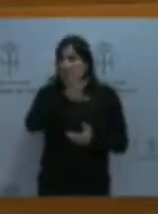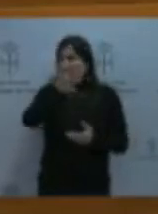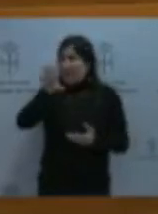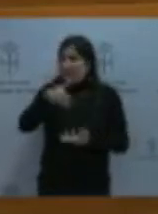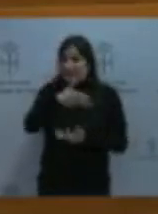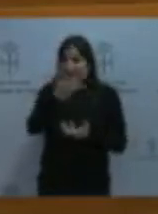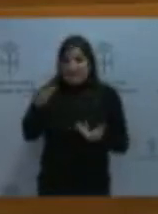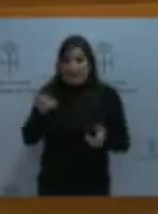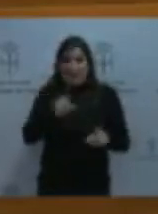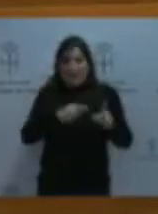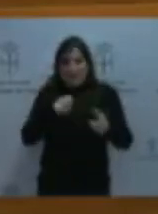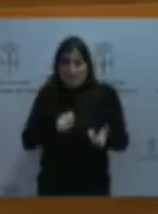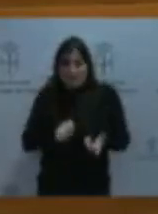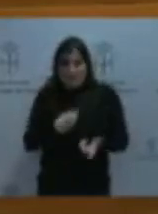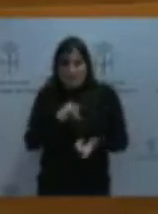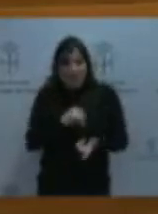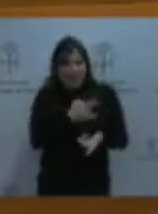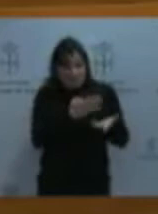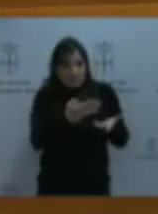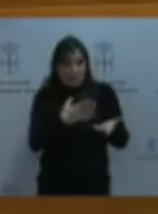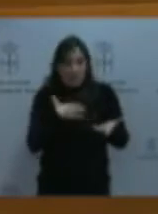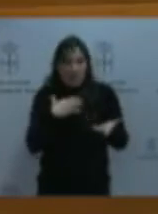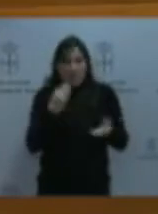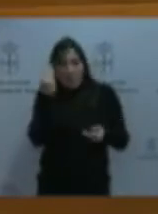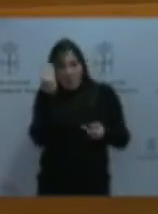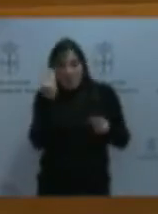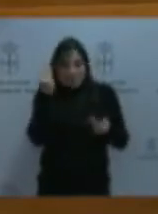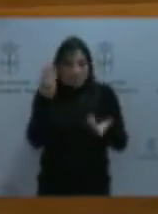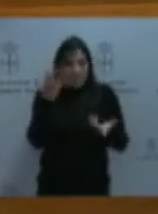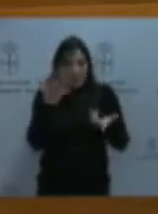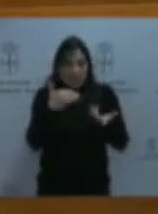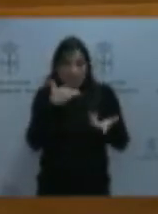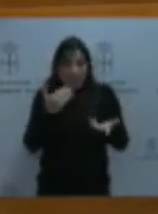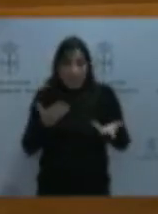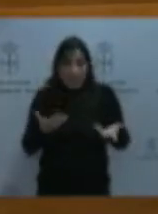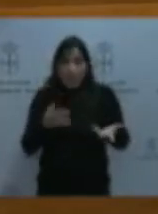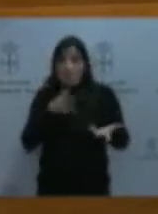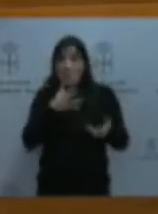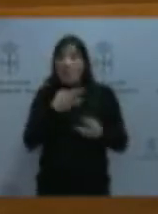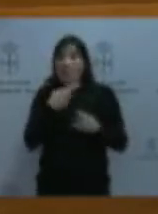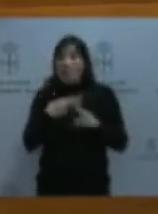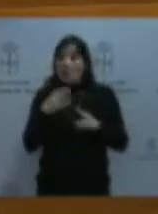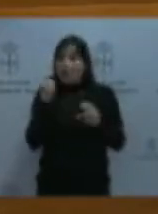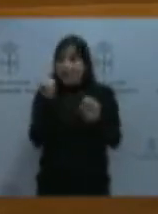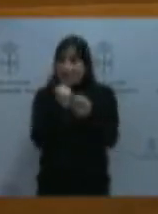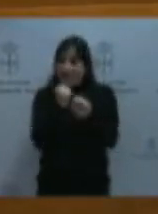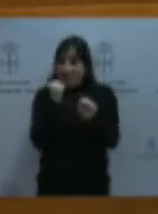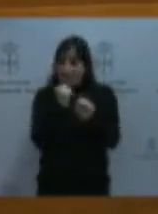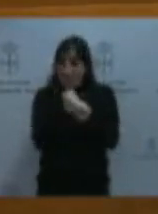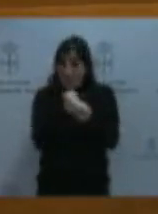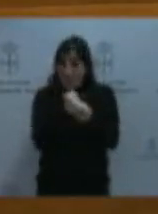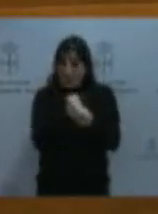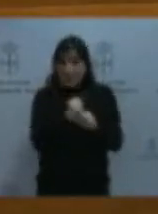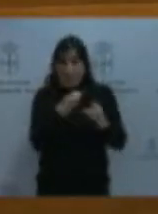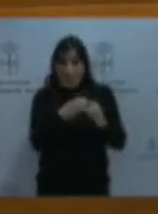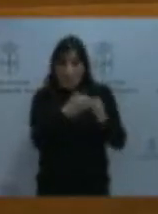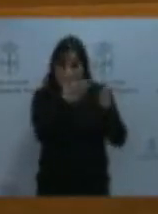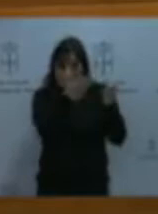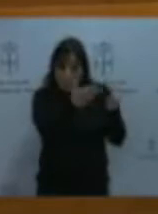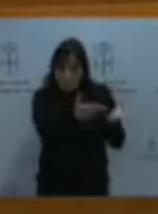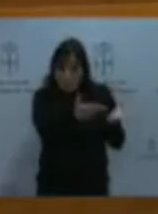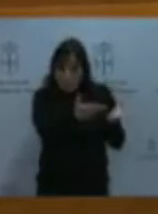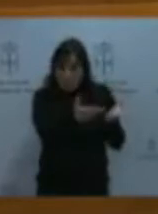pista, porque las políticas laborales de su partido, con colaboración necesaria de otros, por